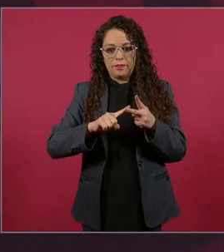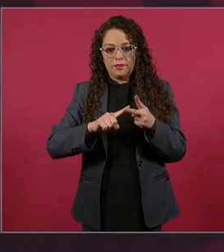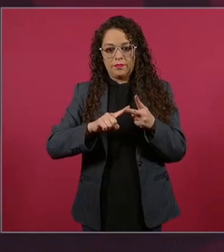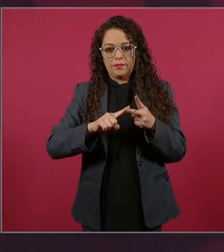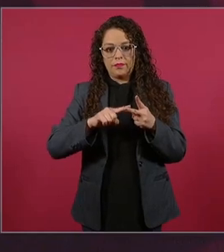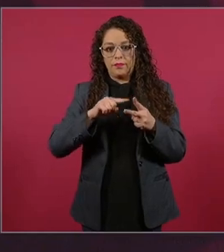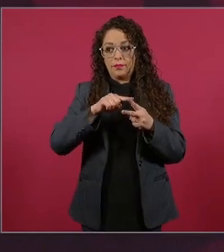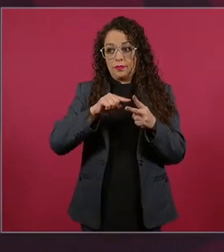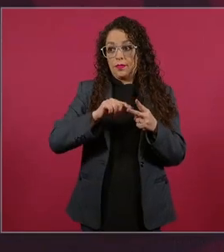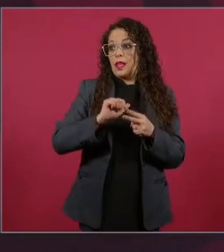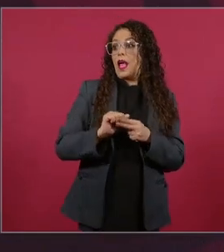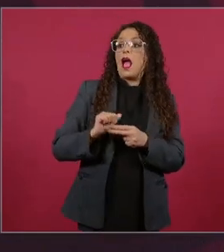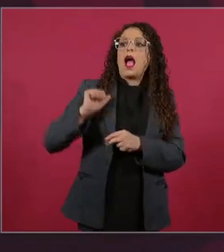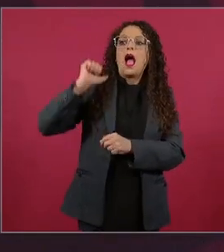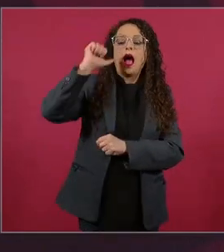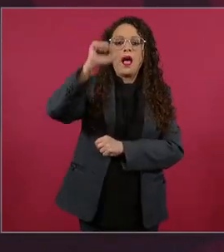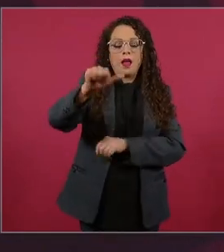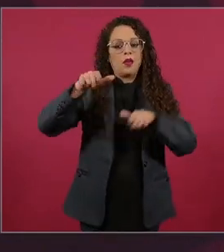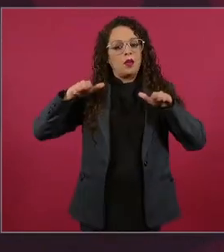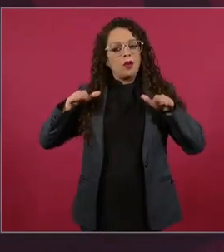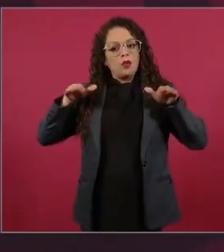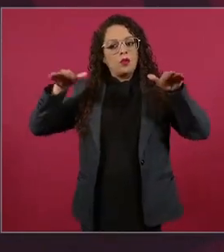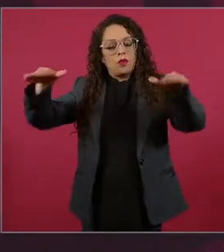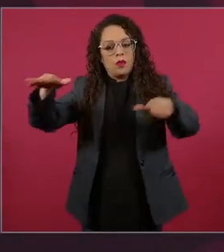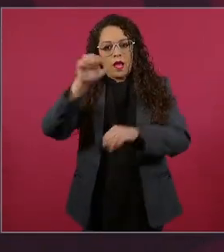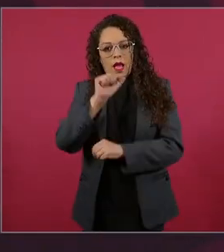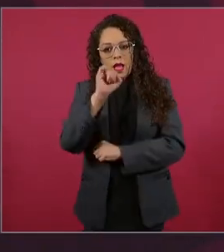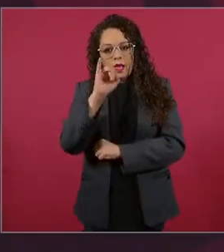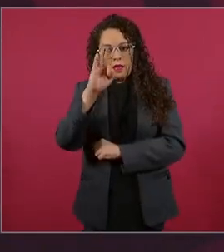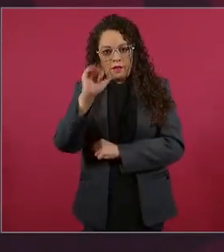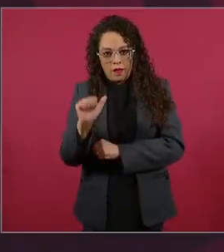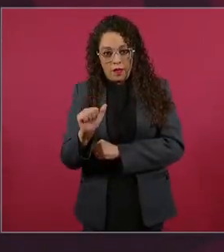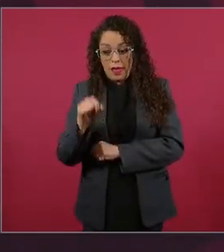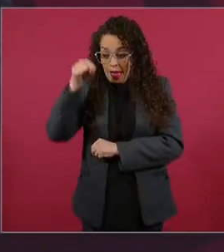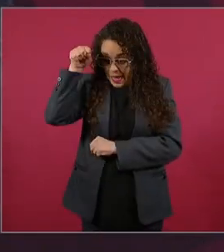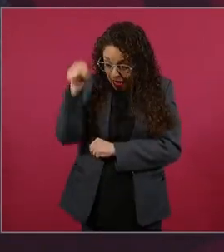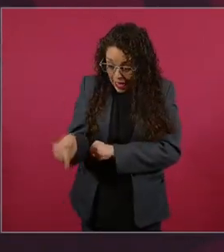Felipe Ángeles. De ahí, de Felipe Ángeles, ella